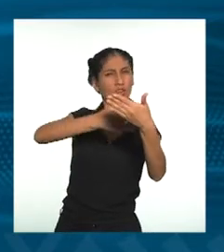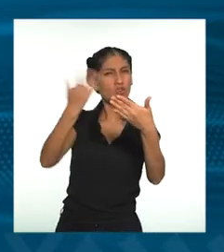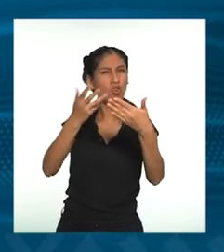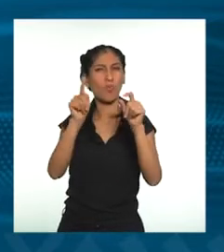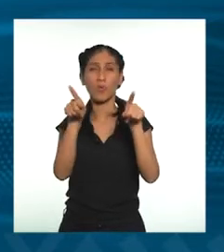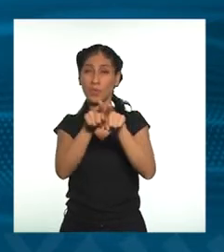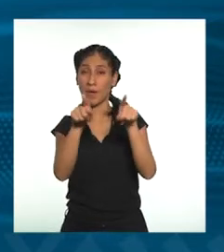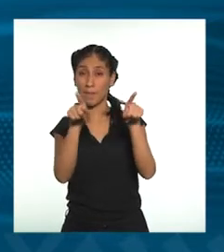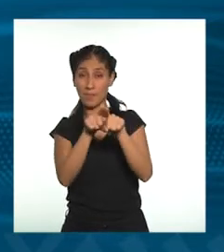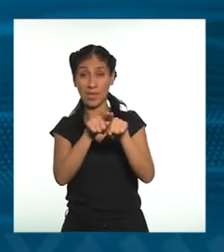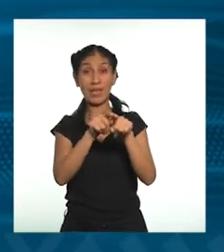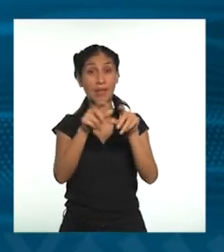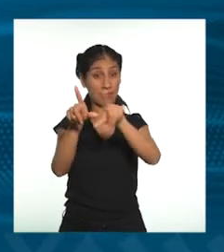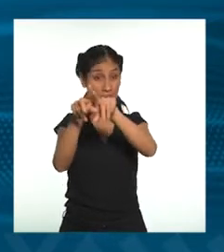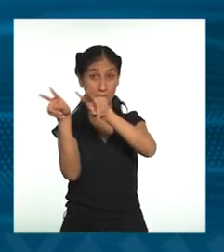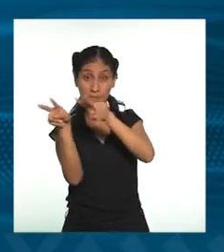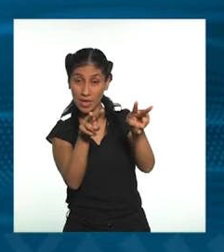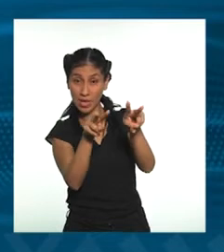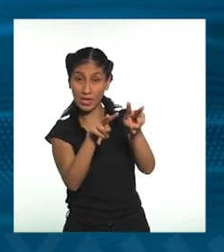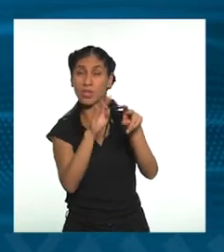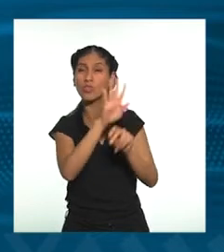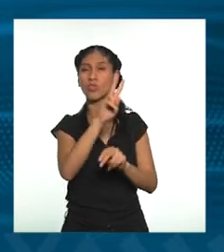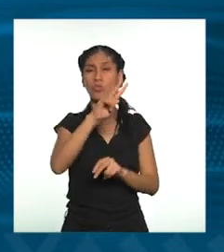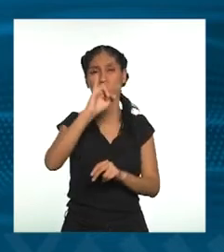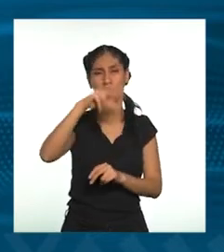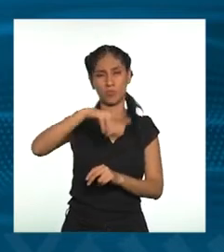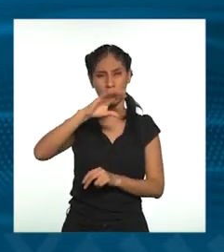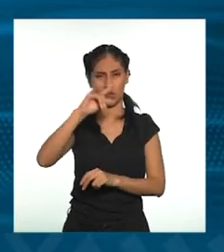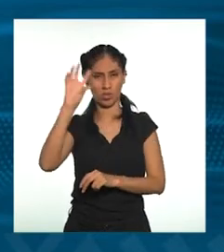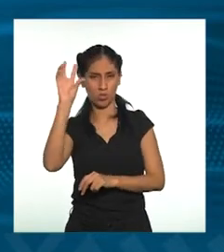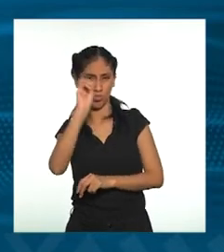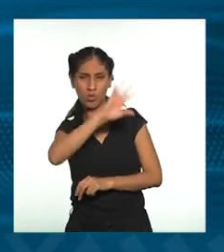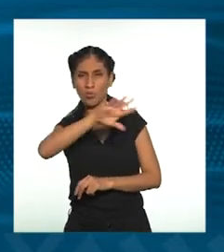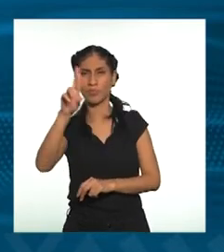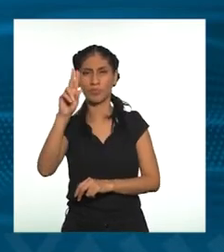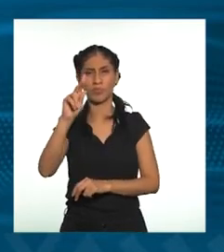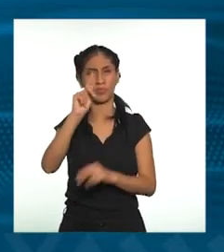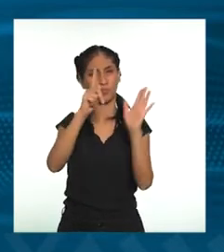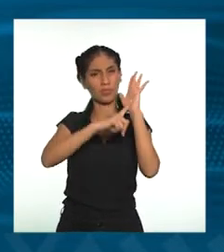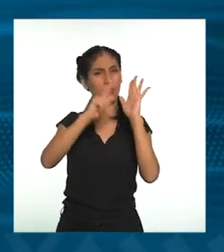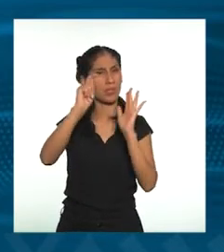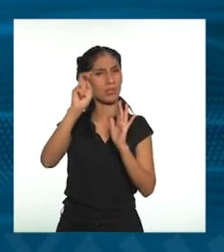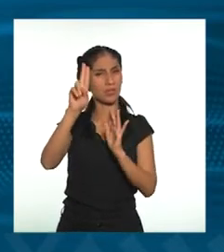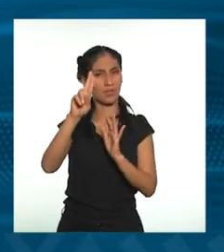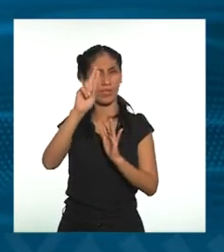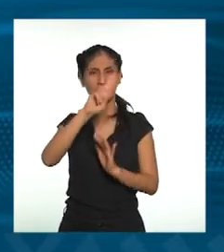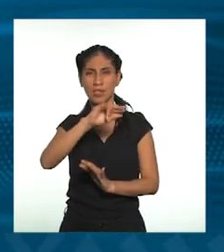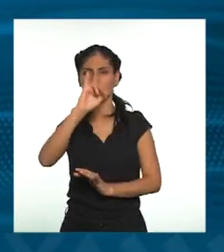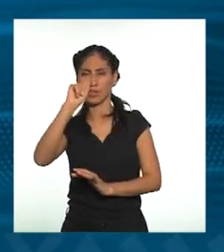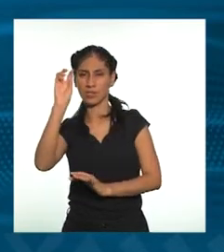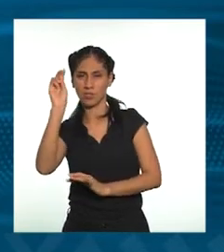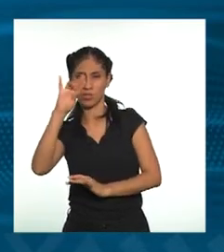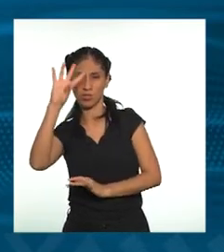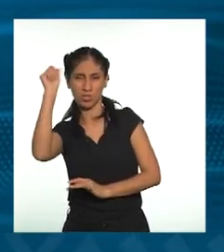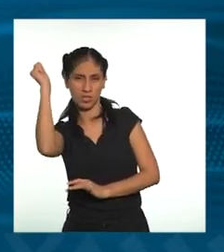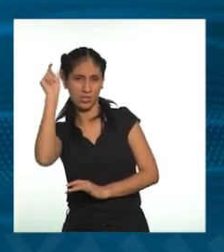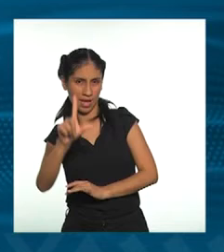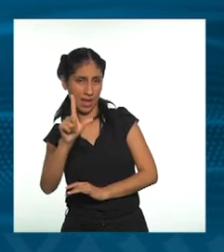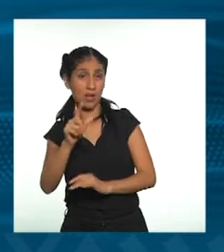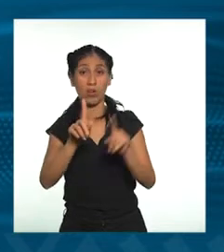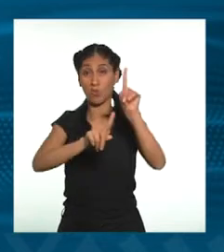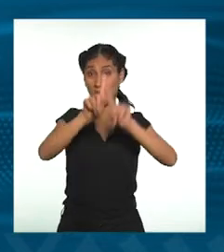cuenta el vínculo territorial. Los pueblos indígenas u originarios tienen